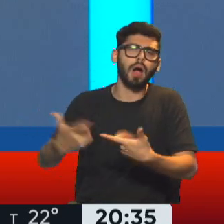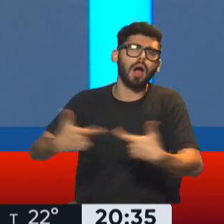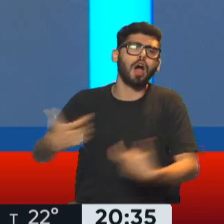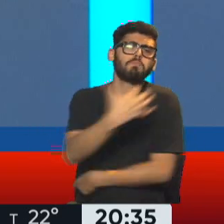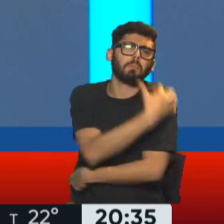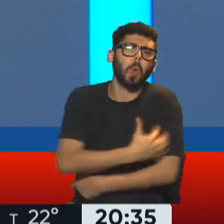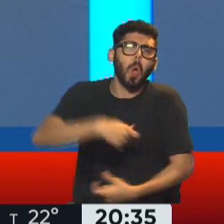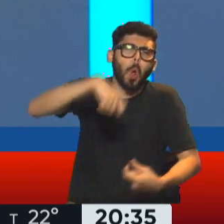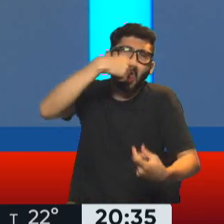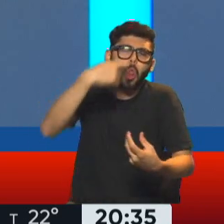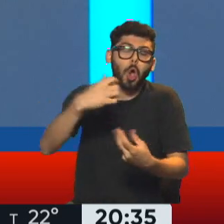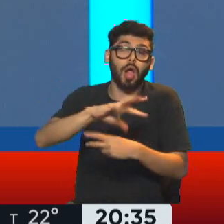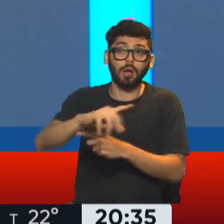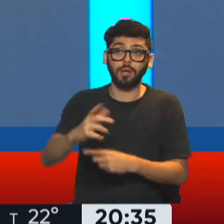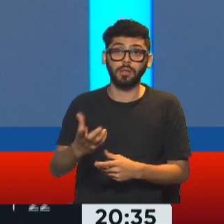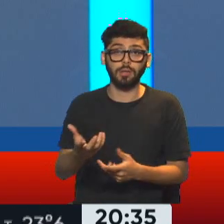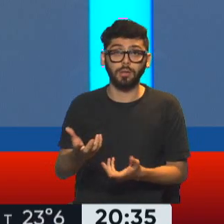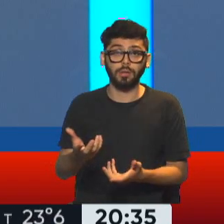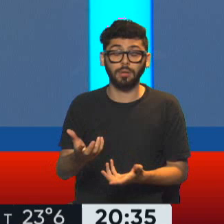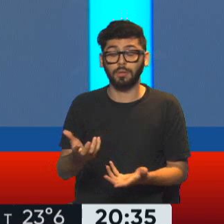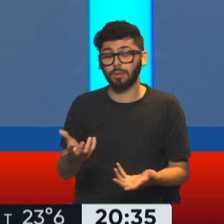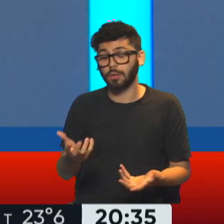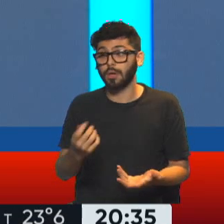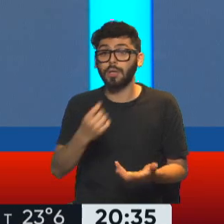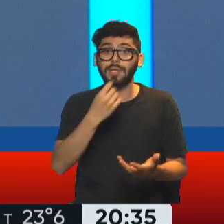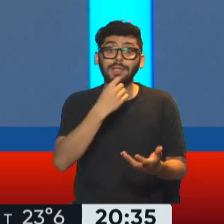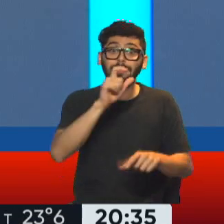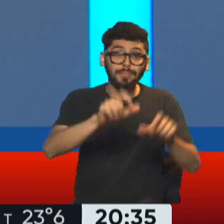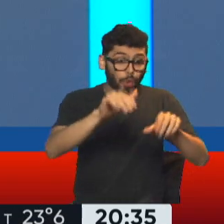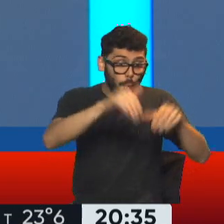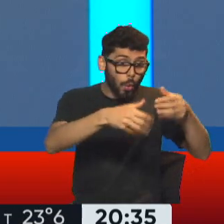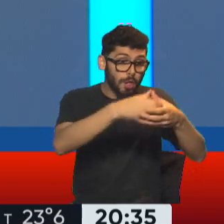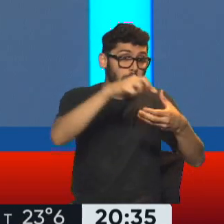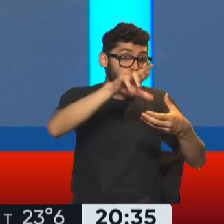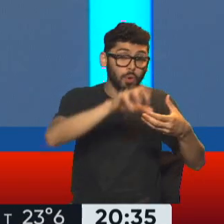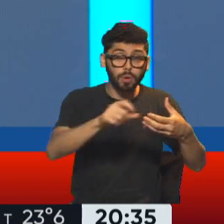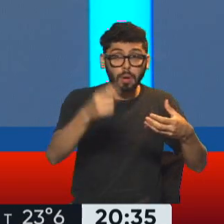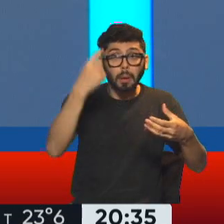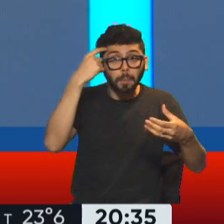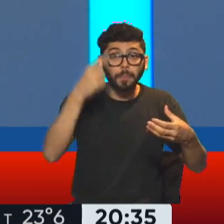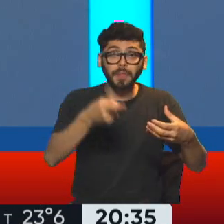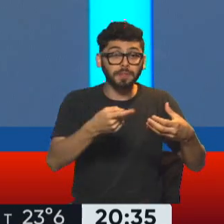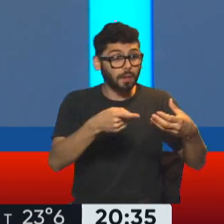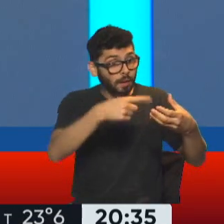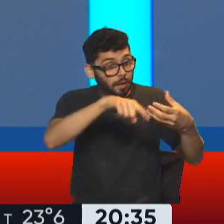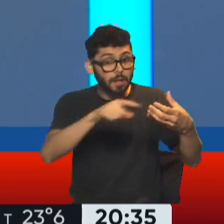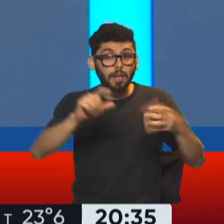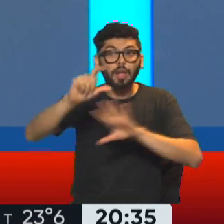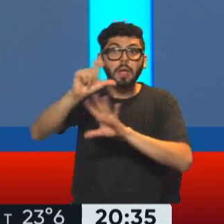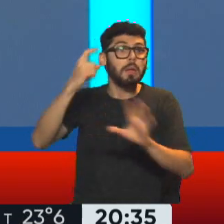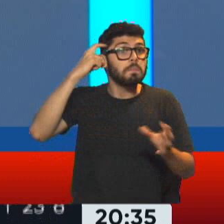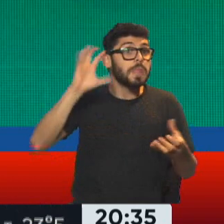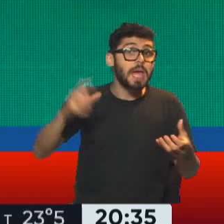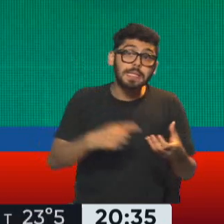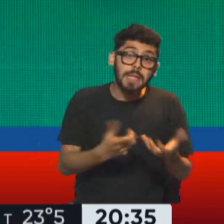votar, el que va a votar al frente, al Juntos por el Cambio, puede tener en cuenta esto, ¿no?, de lo que piensan del conurbano.